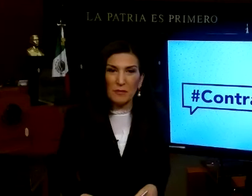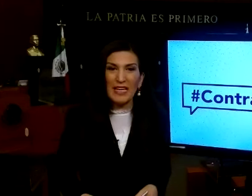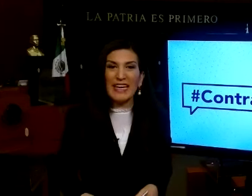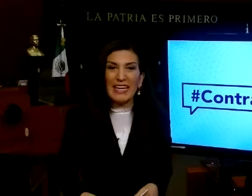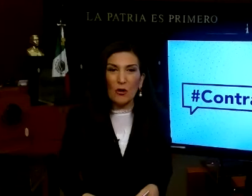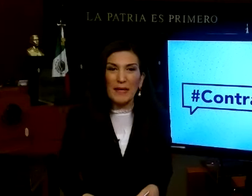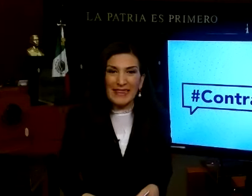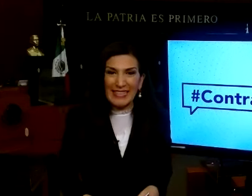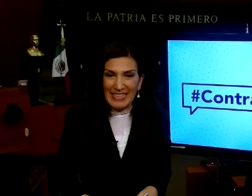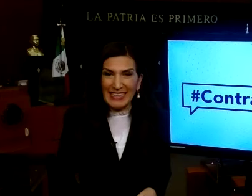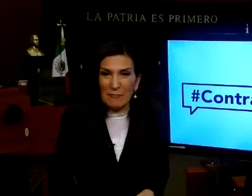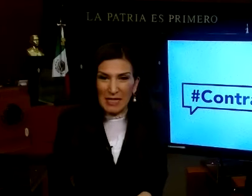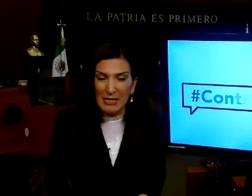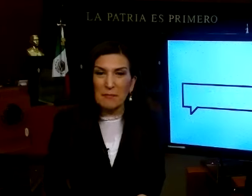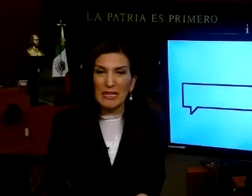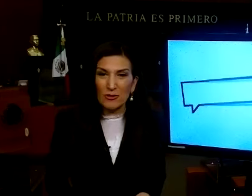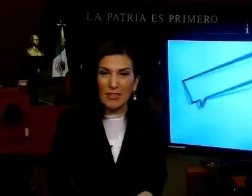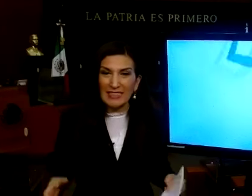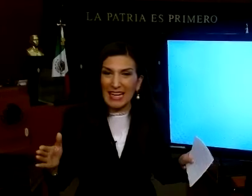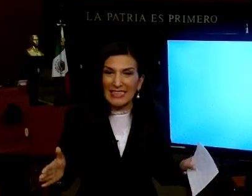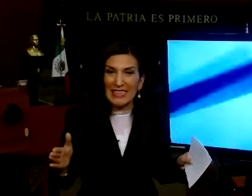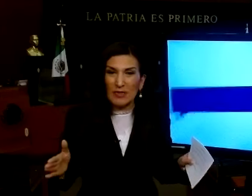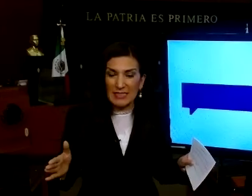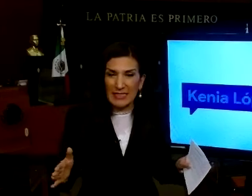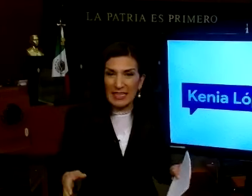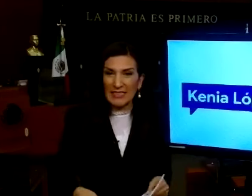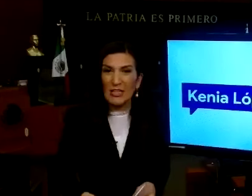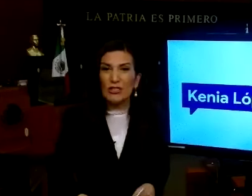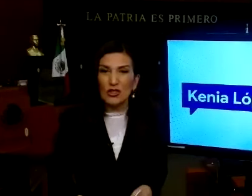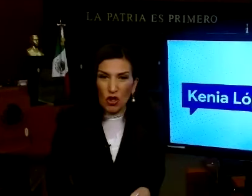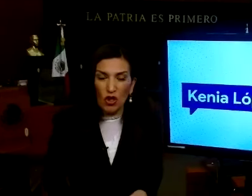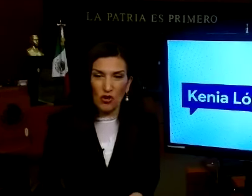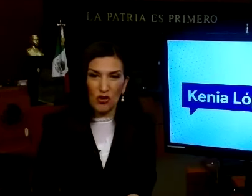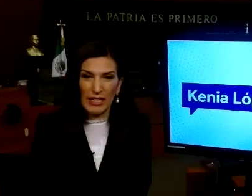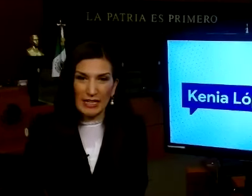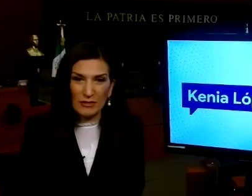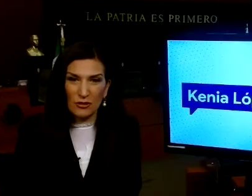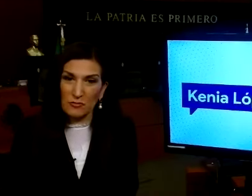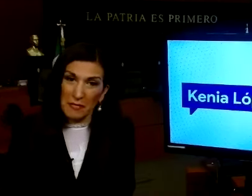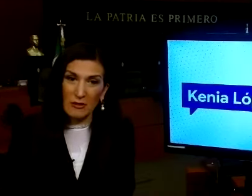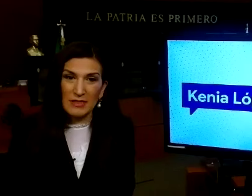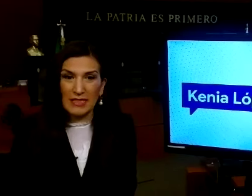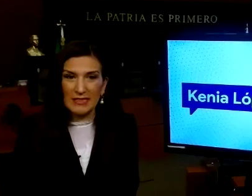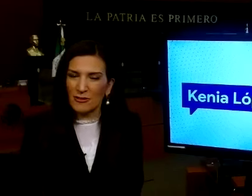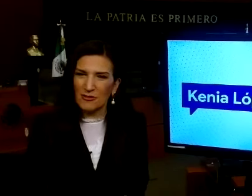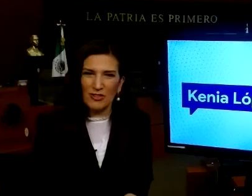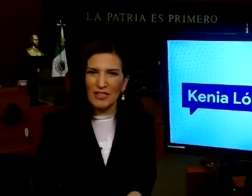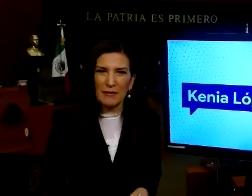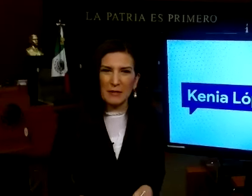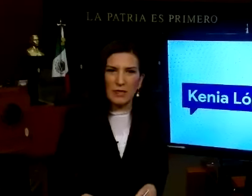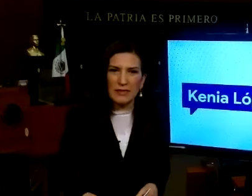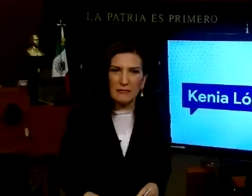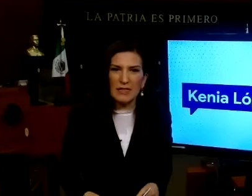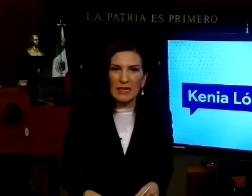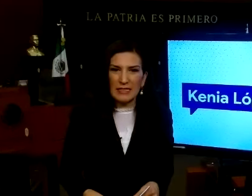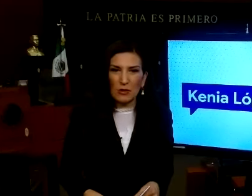pésimo gobierno. Y 97 mil personas han sido asesinadas solo en estos menos de 3 años. No